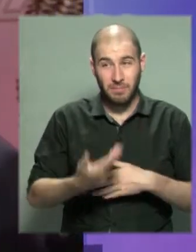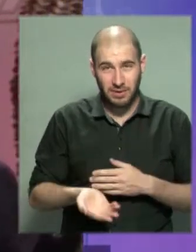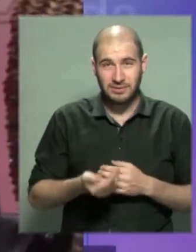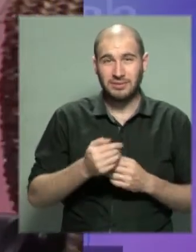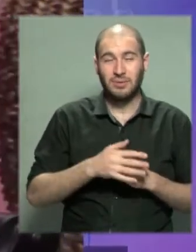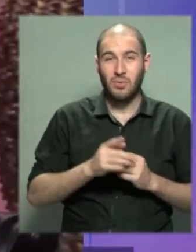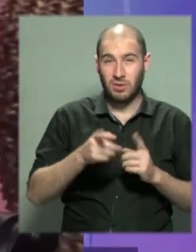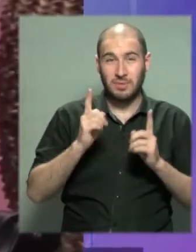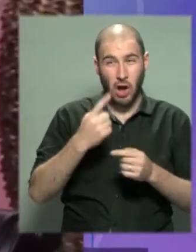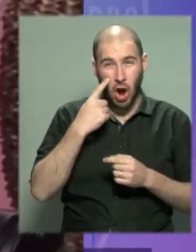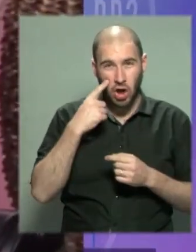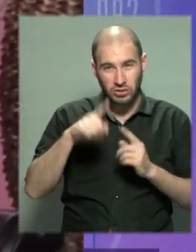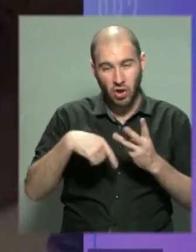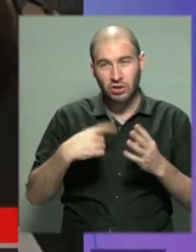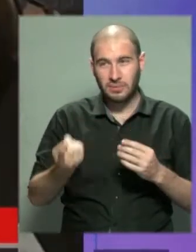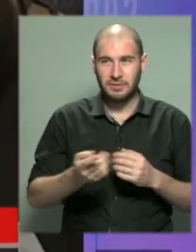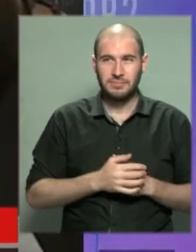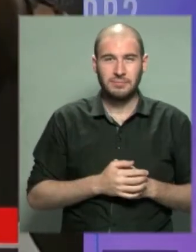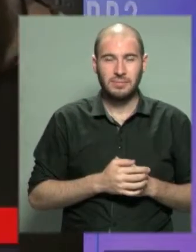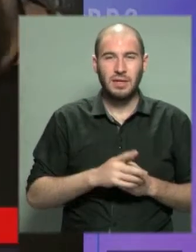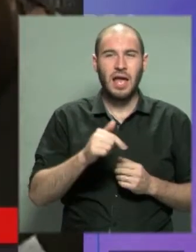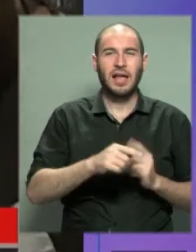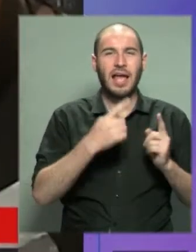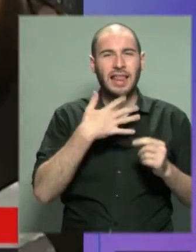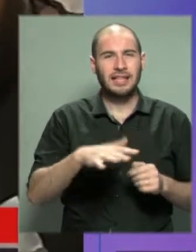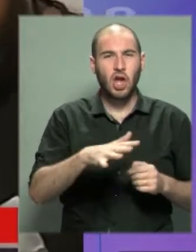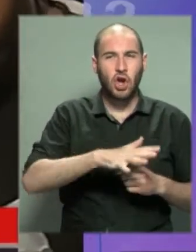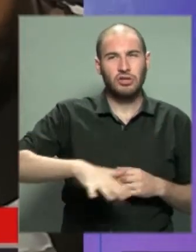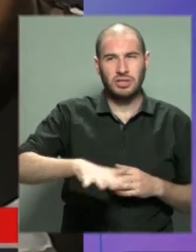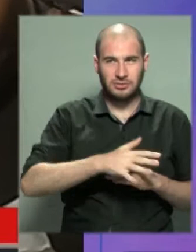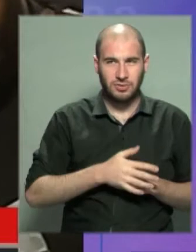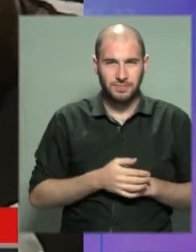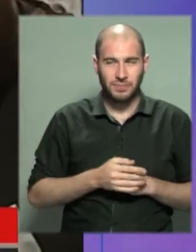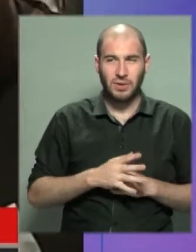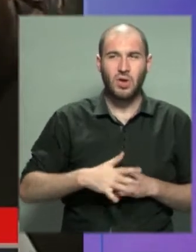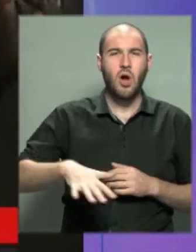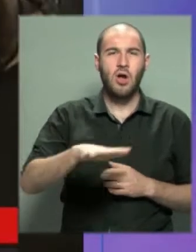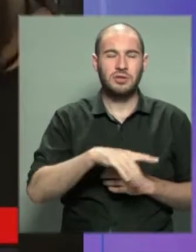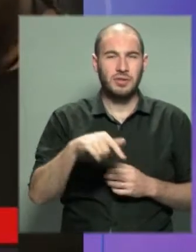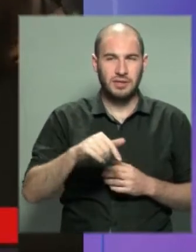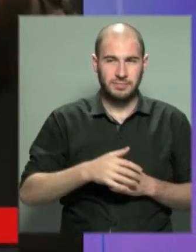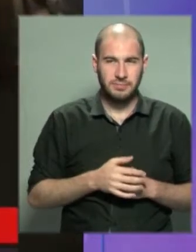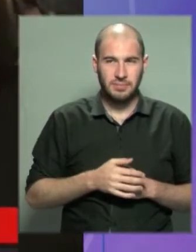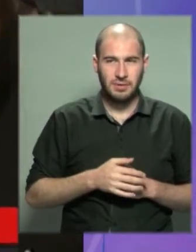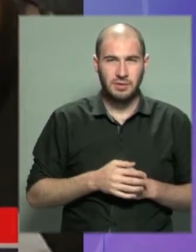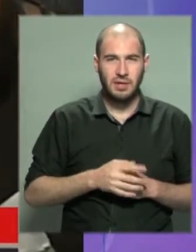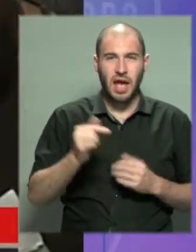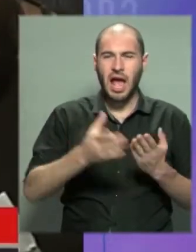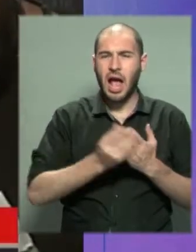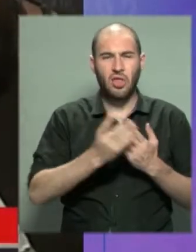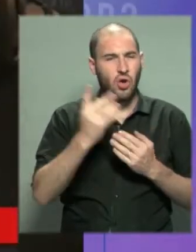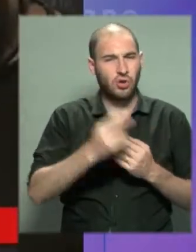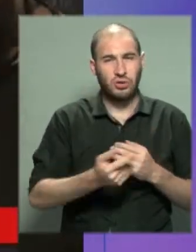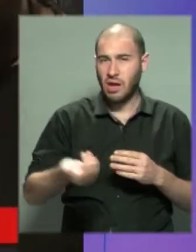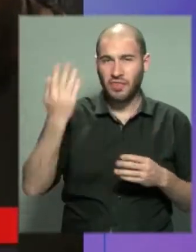verdad, usted también los conoce a los demás. También hay que entenderlo en un contexto donde hubo un ajuste muy grande desde